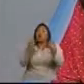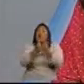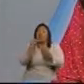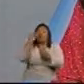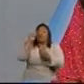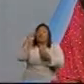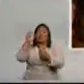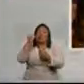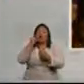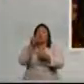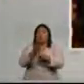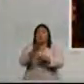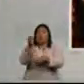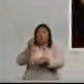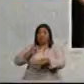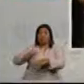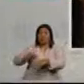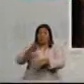detalles.